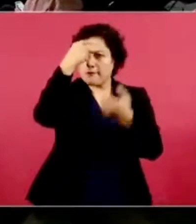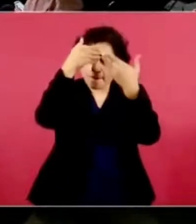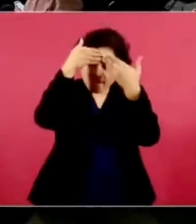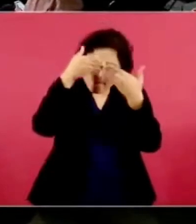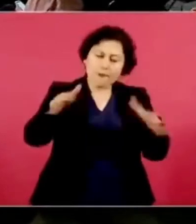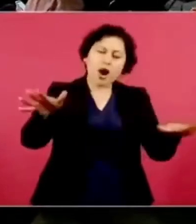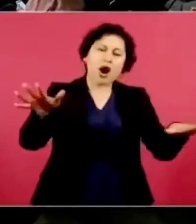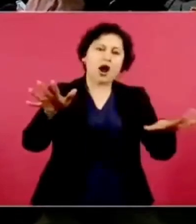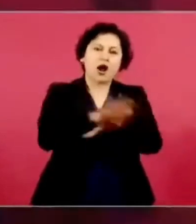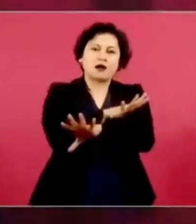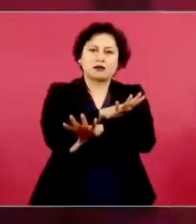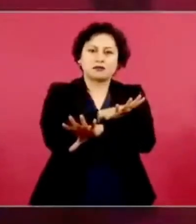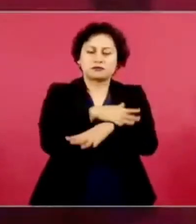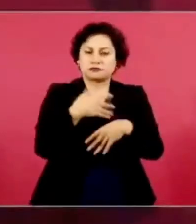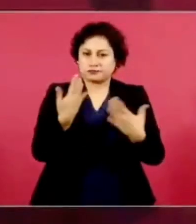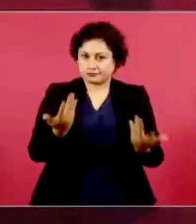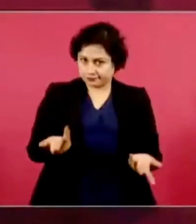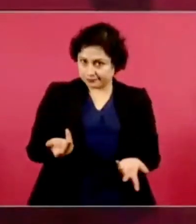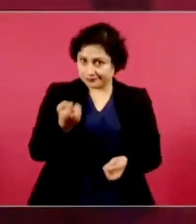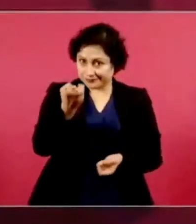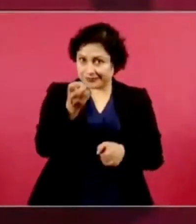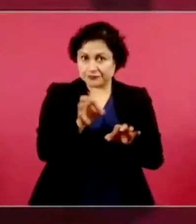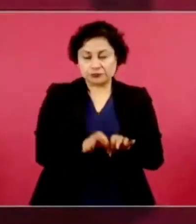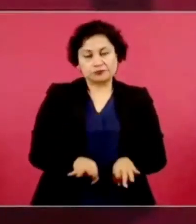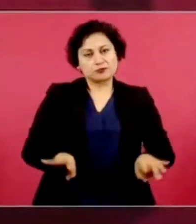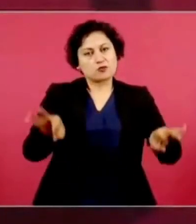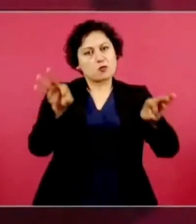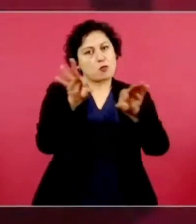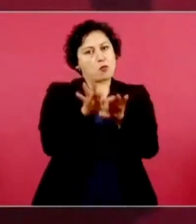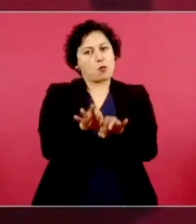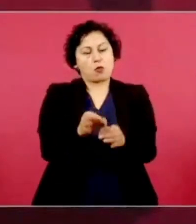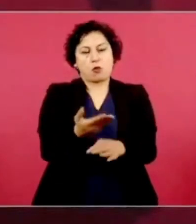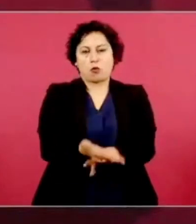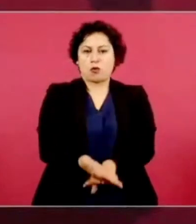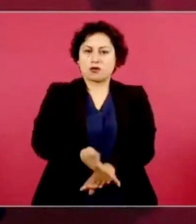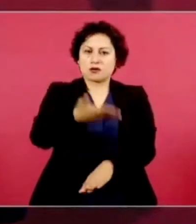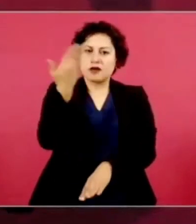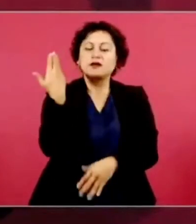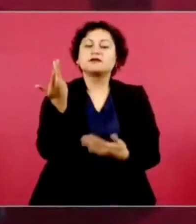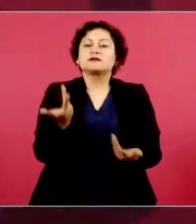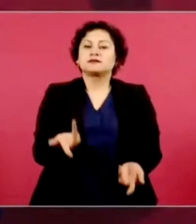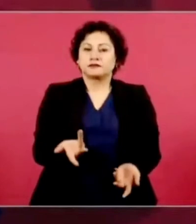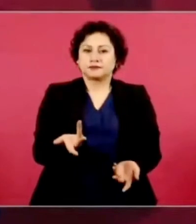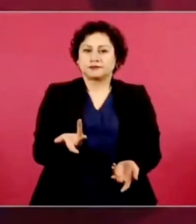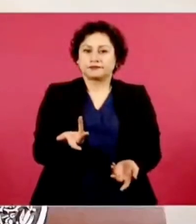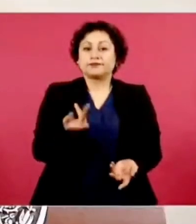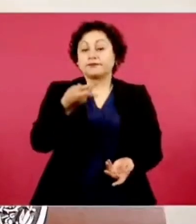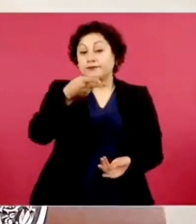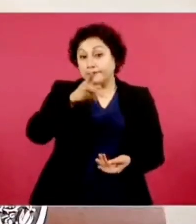Este cambio de mentalidad que es importantísimo. Pero también si en la educación formal